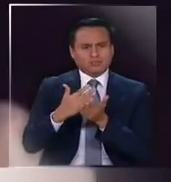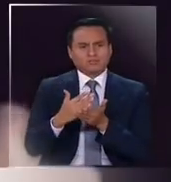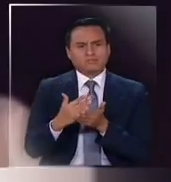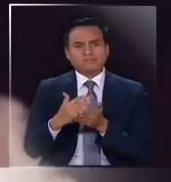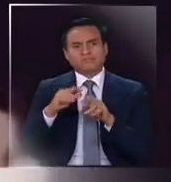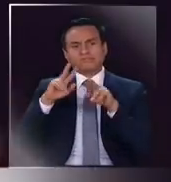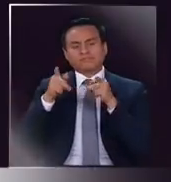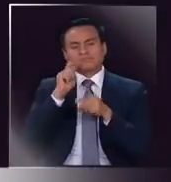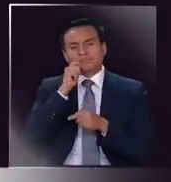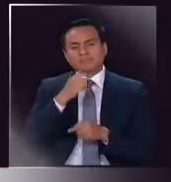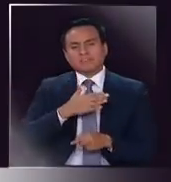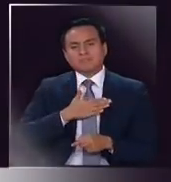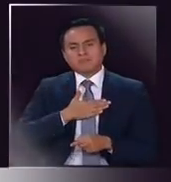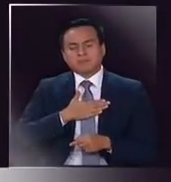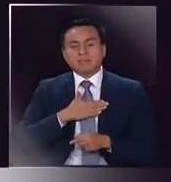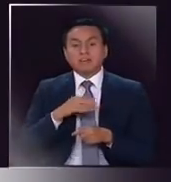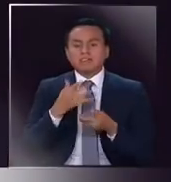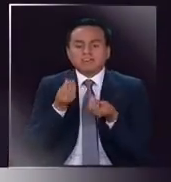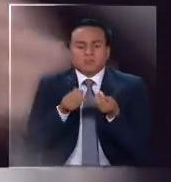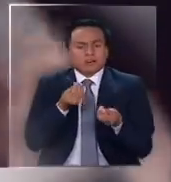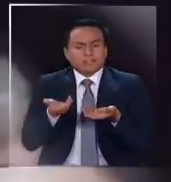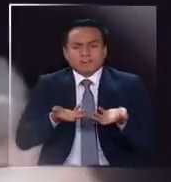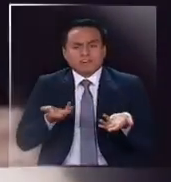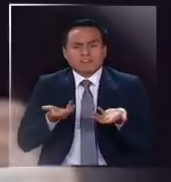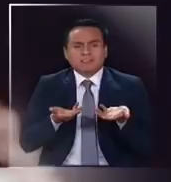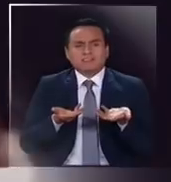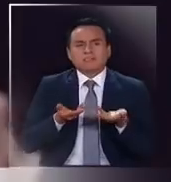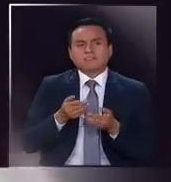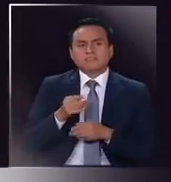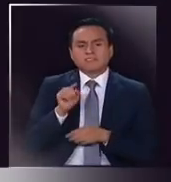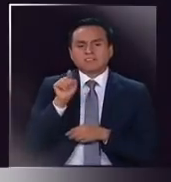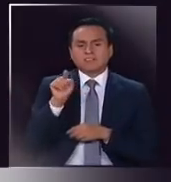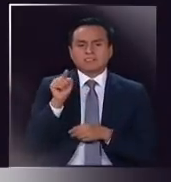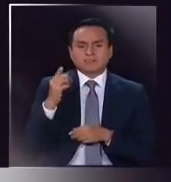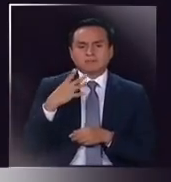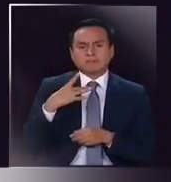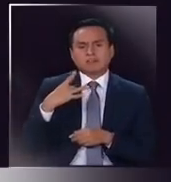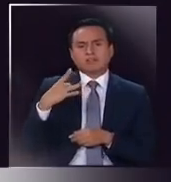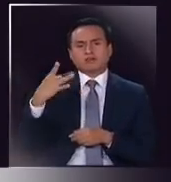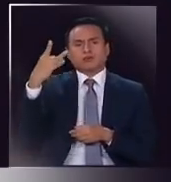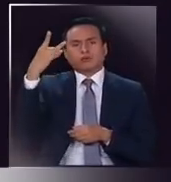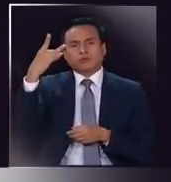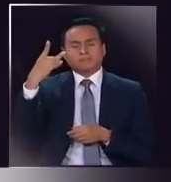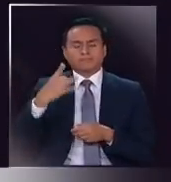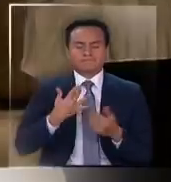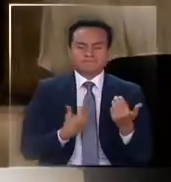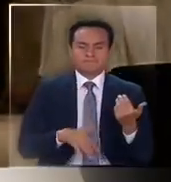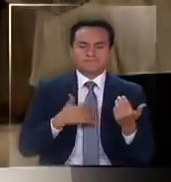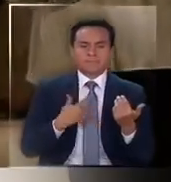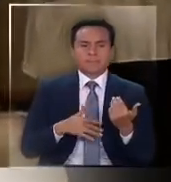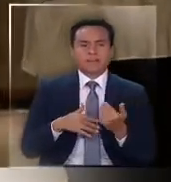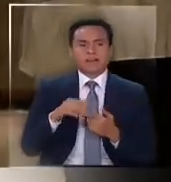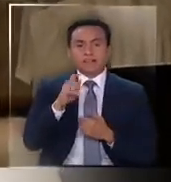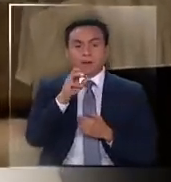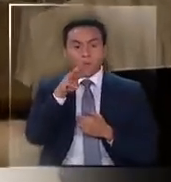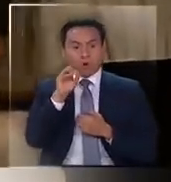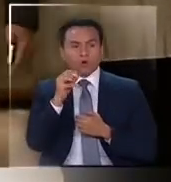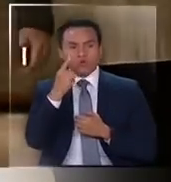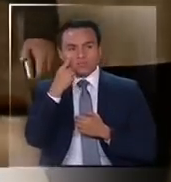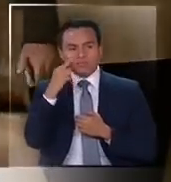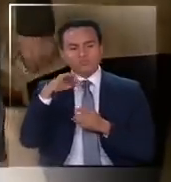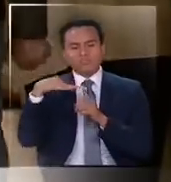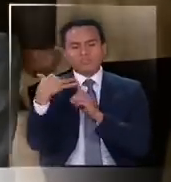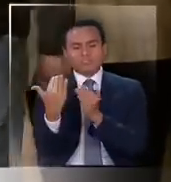mi vida, ¿qué puedo hacer si ella me eligió? Salvatore Adamo conoce bien